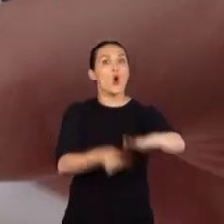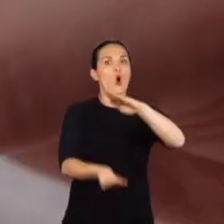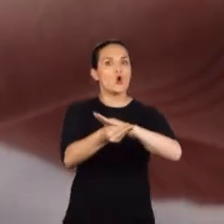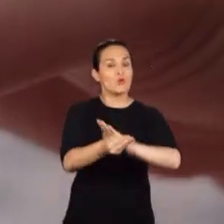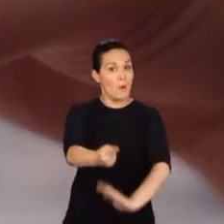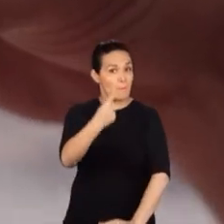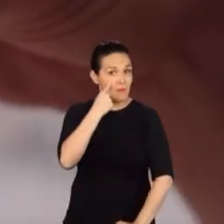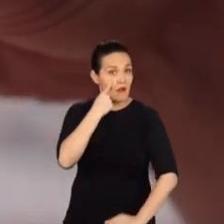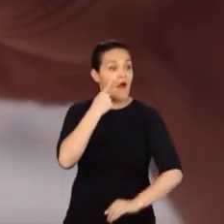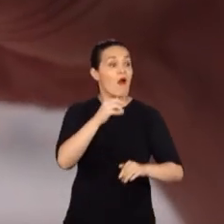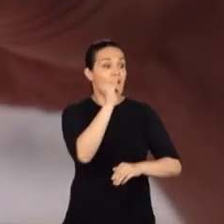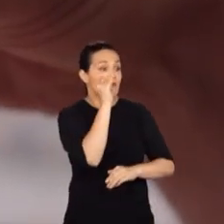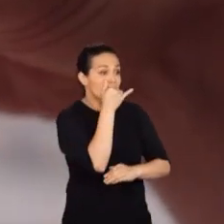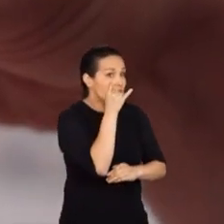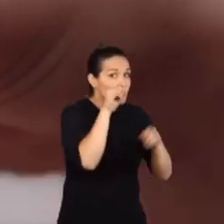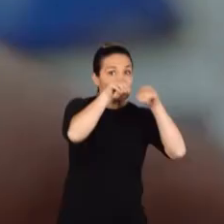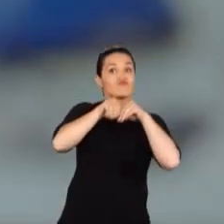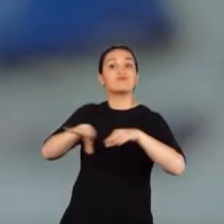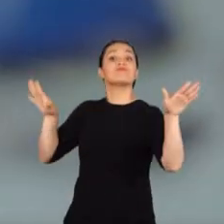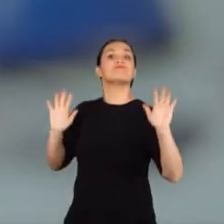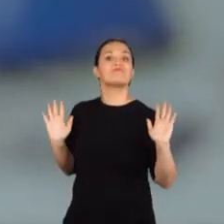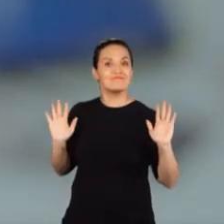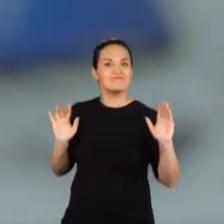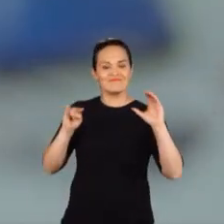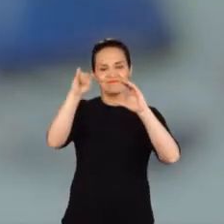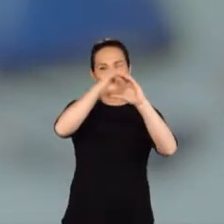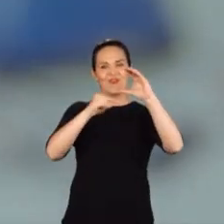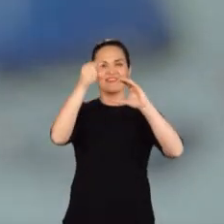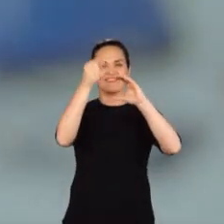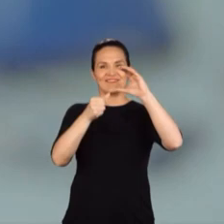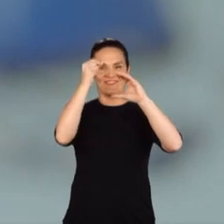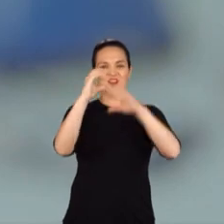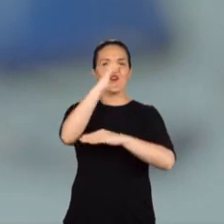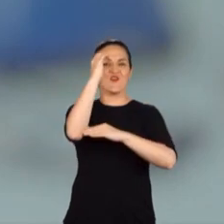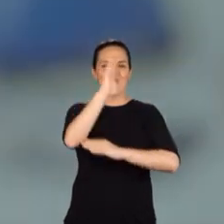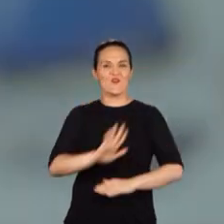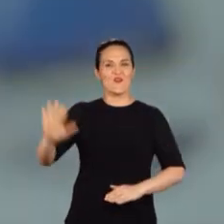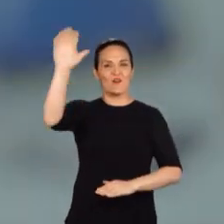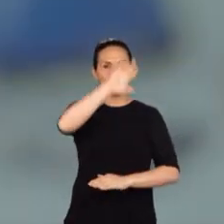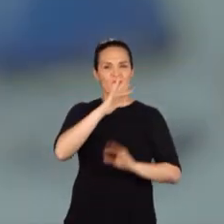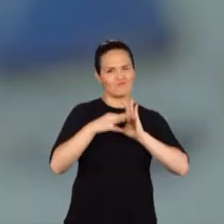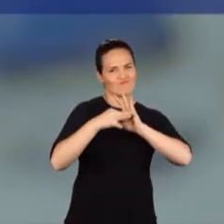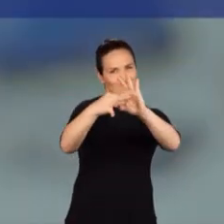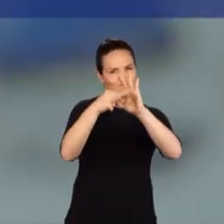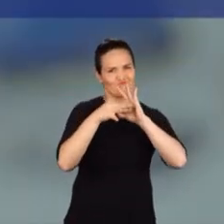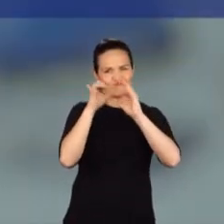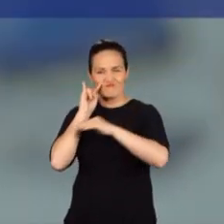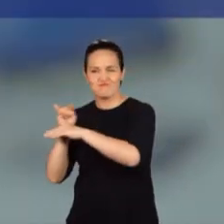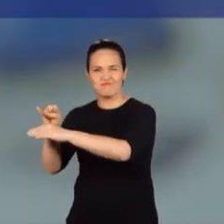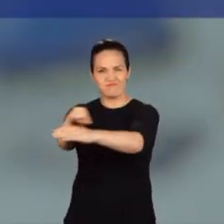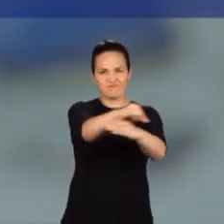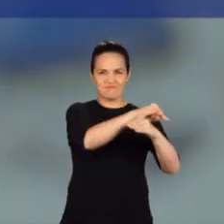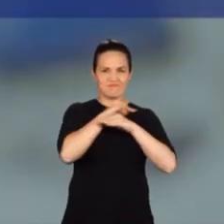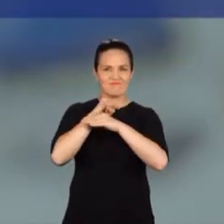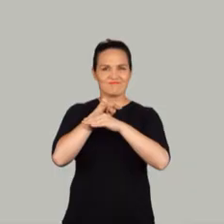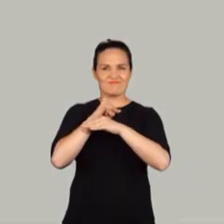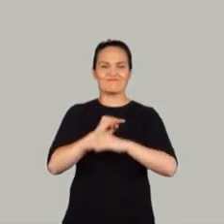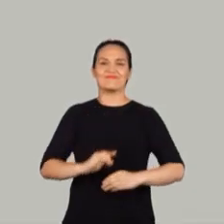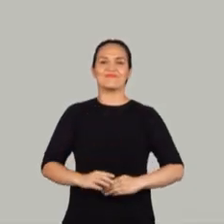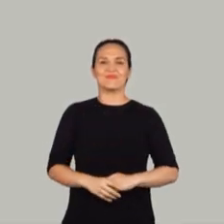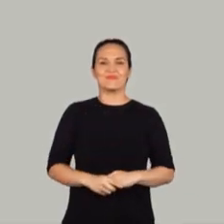¡Hey, corruptos! Pilas que van para redes. Contraloría General de la República. Contigo, todo bajo